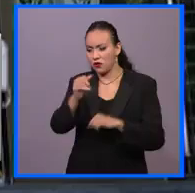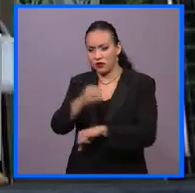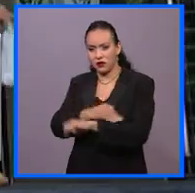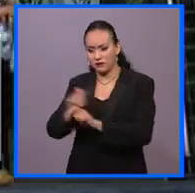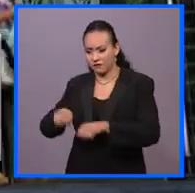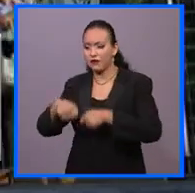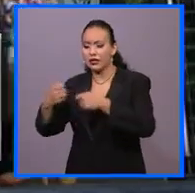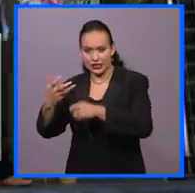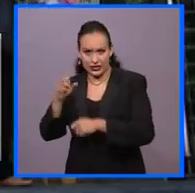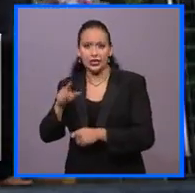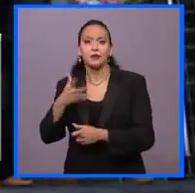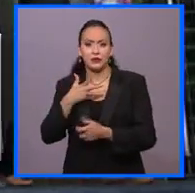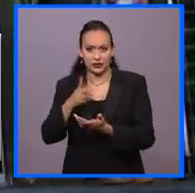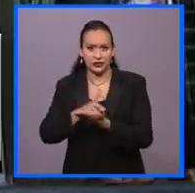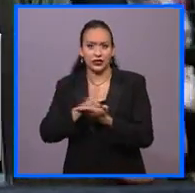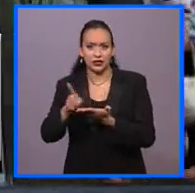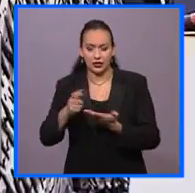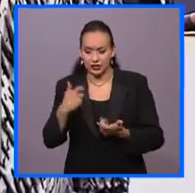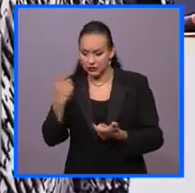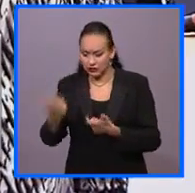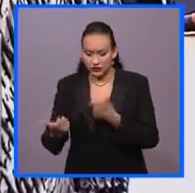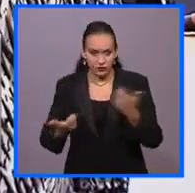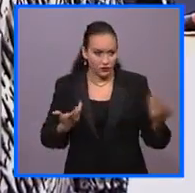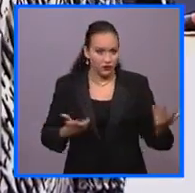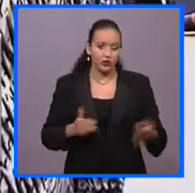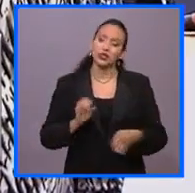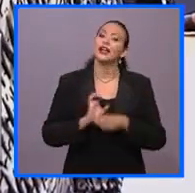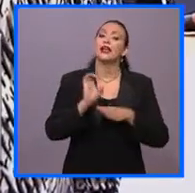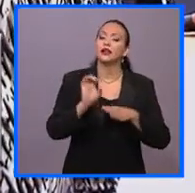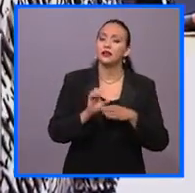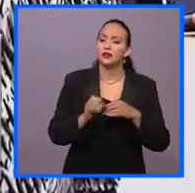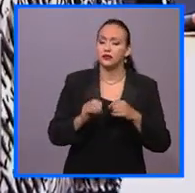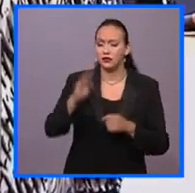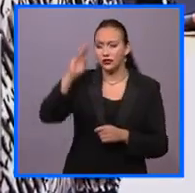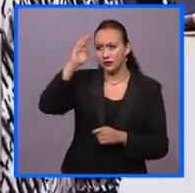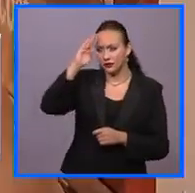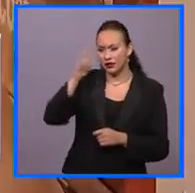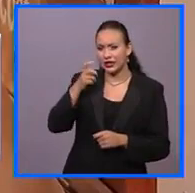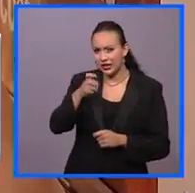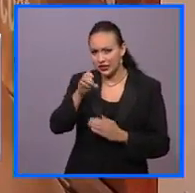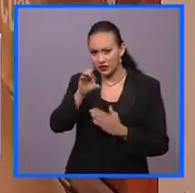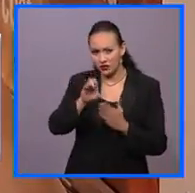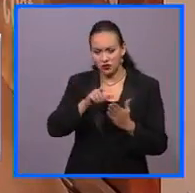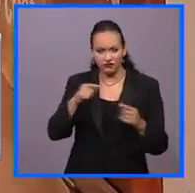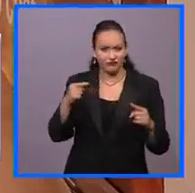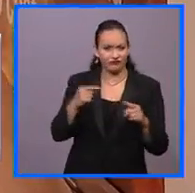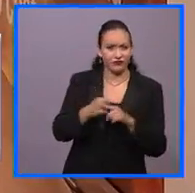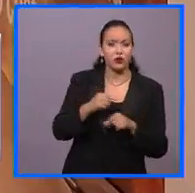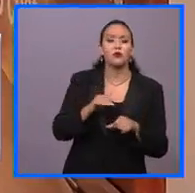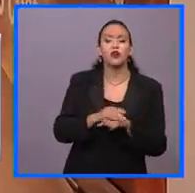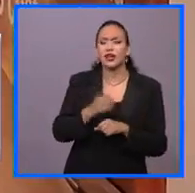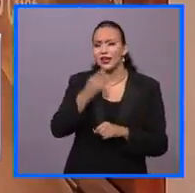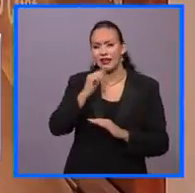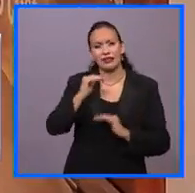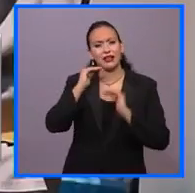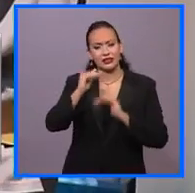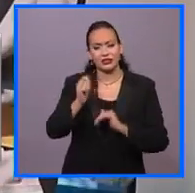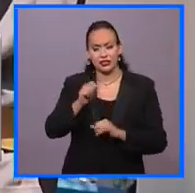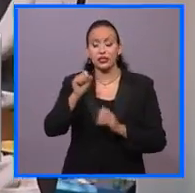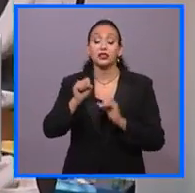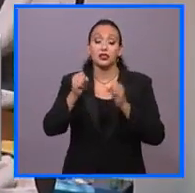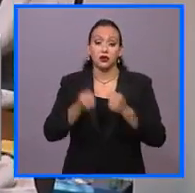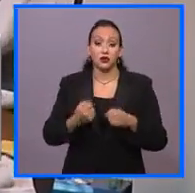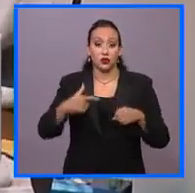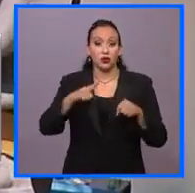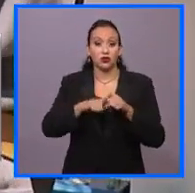con derecho a recibirla. Por estas razones, determinó que es inconstitucional el régimen de pensiones del Seguro Social